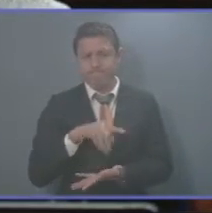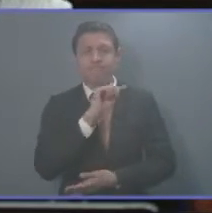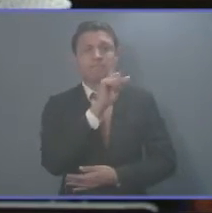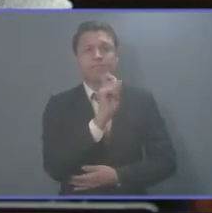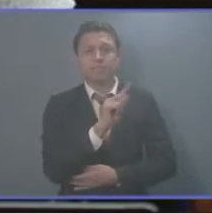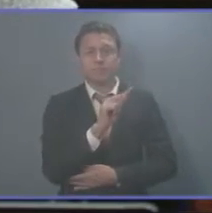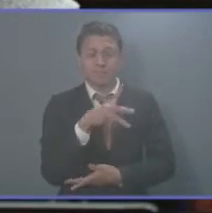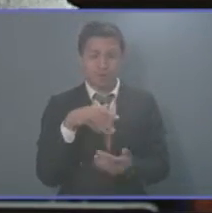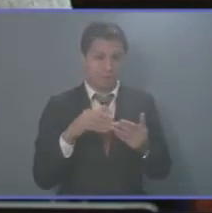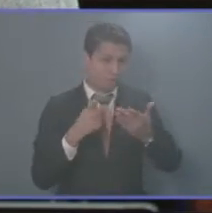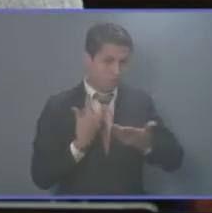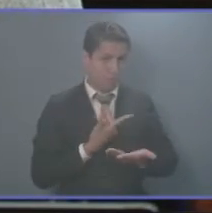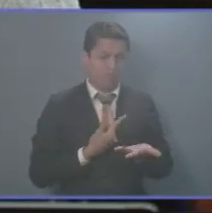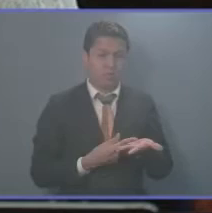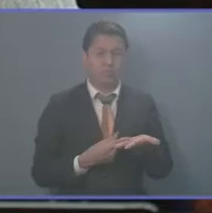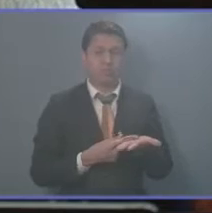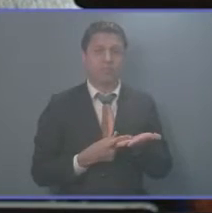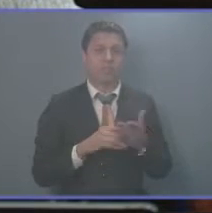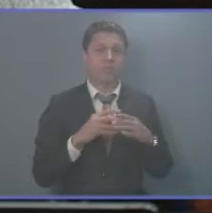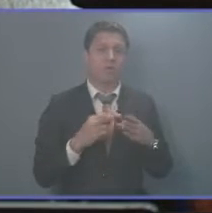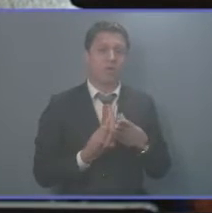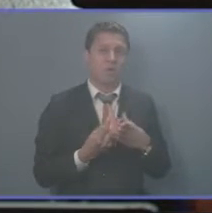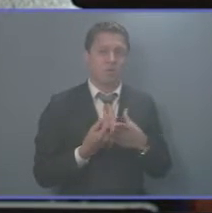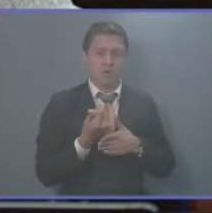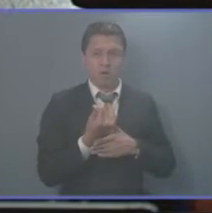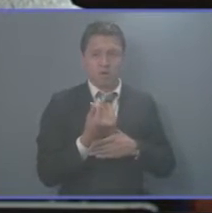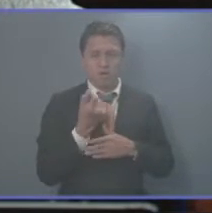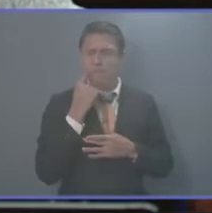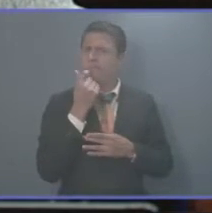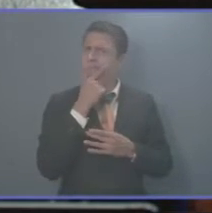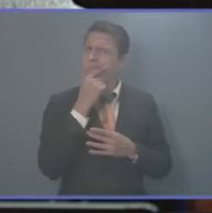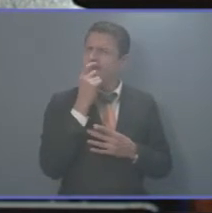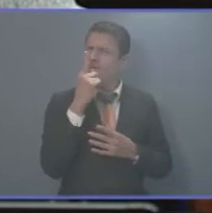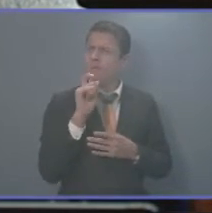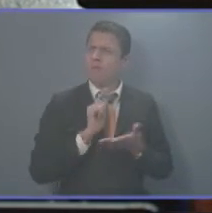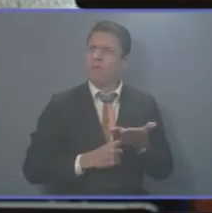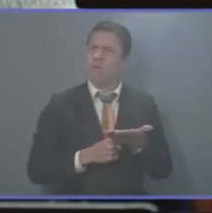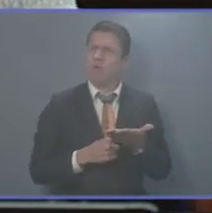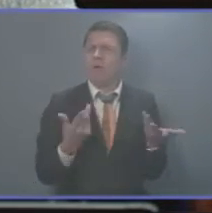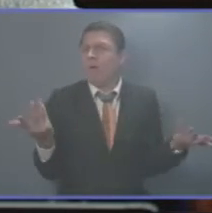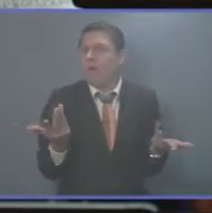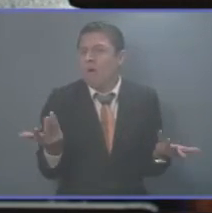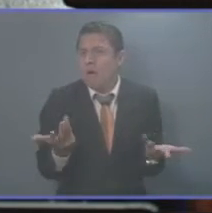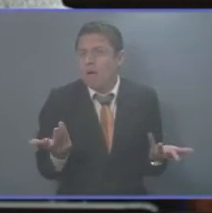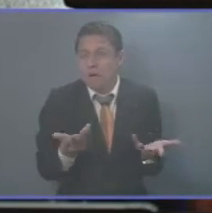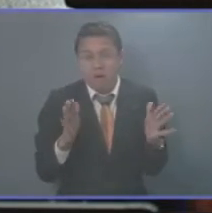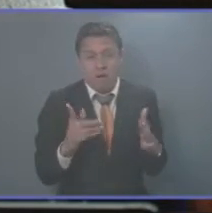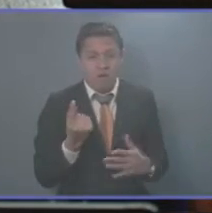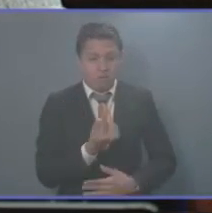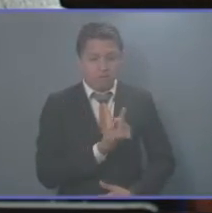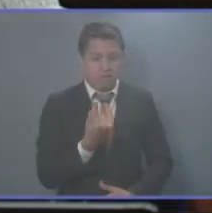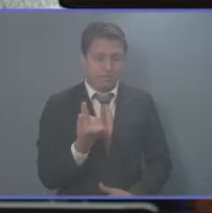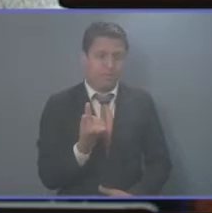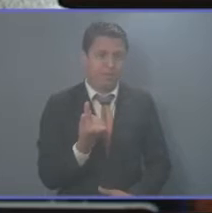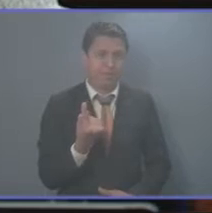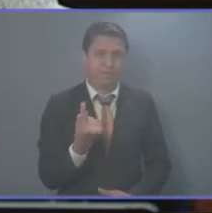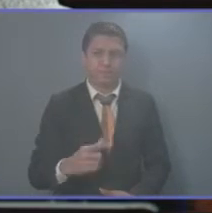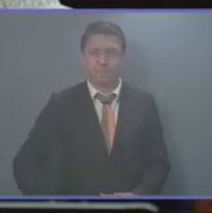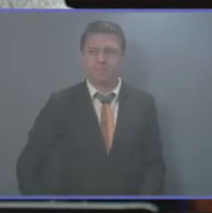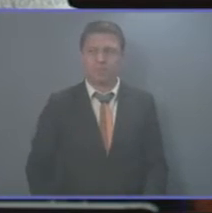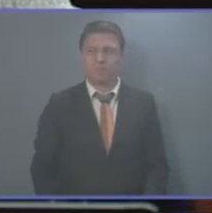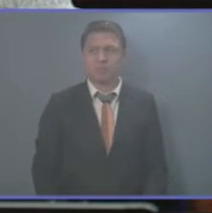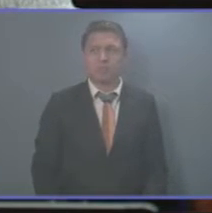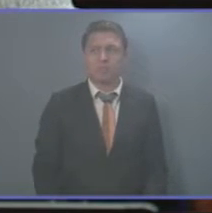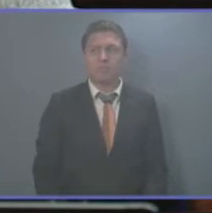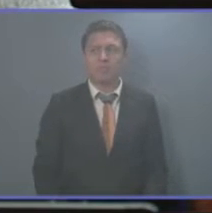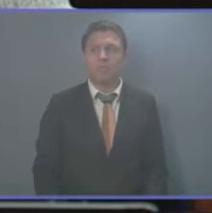y también en el debate de la Comisión Financiera de qué hacer para aquellos que están